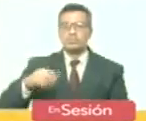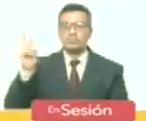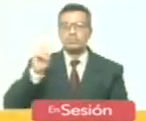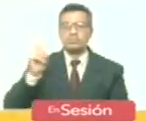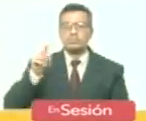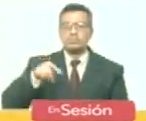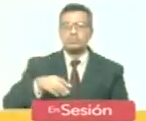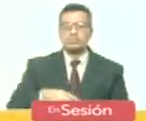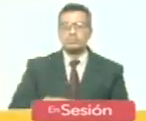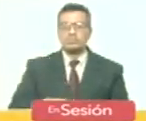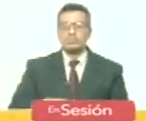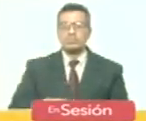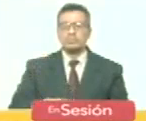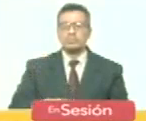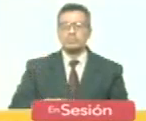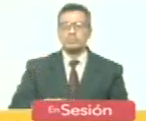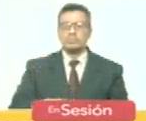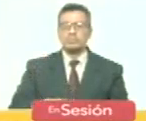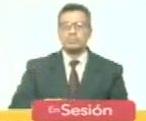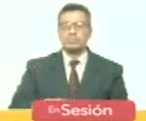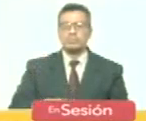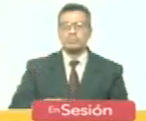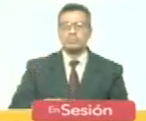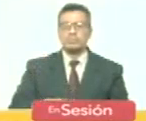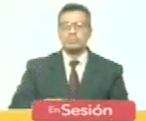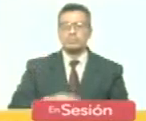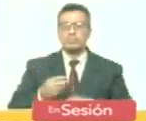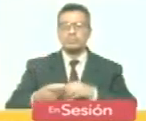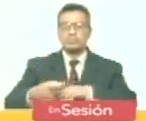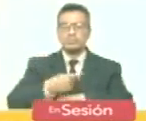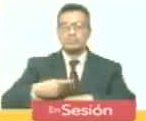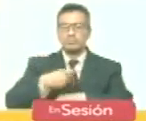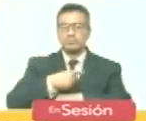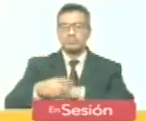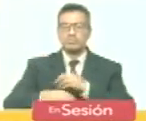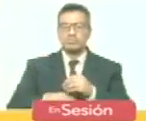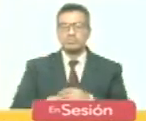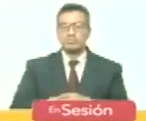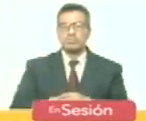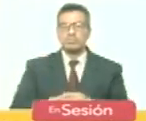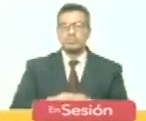venezolana a los efectos de buscar